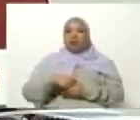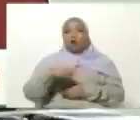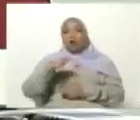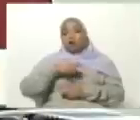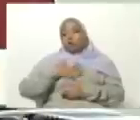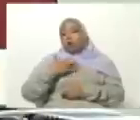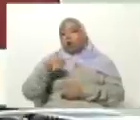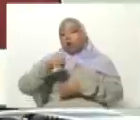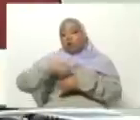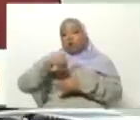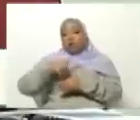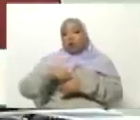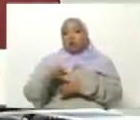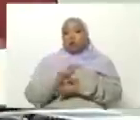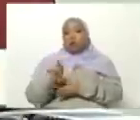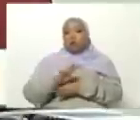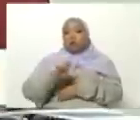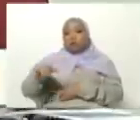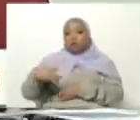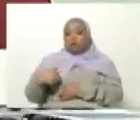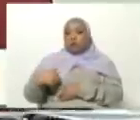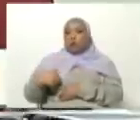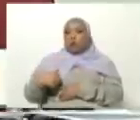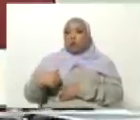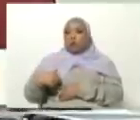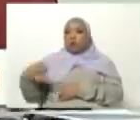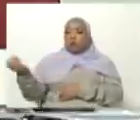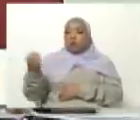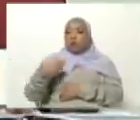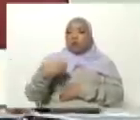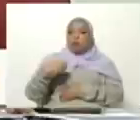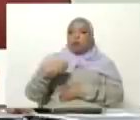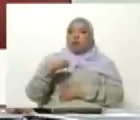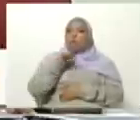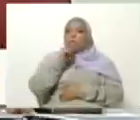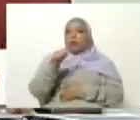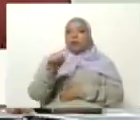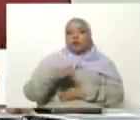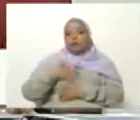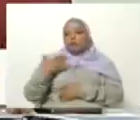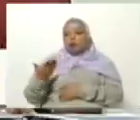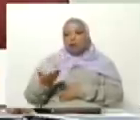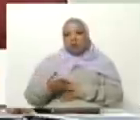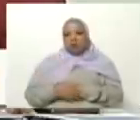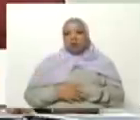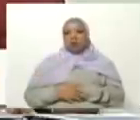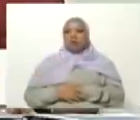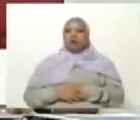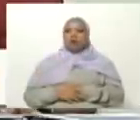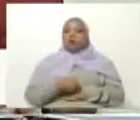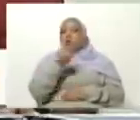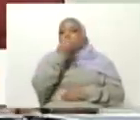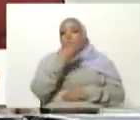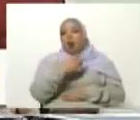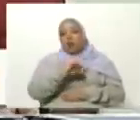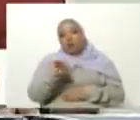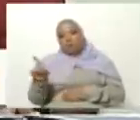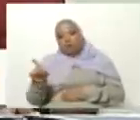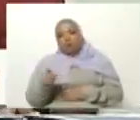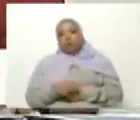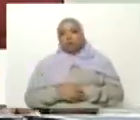hagan o no hagan. Nosotros le hemos dicho más de una vez, por las malas no van a poder. Y por las buenas no nos van a